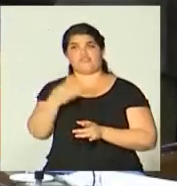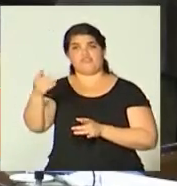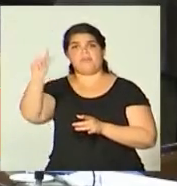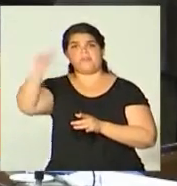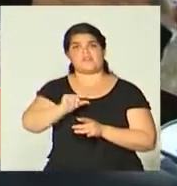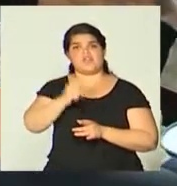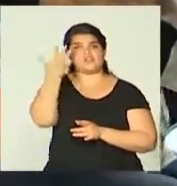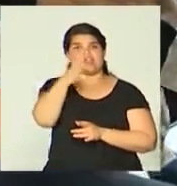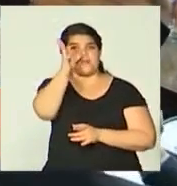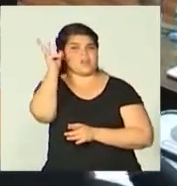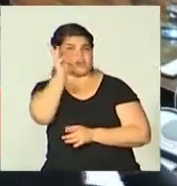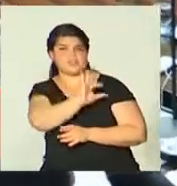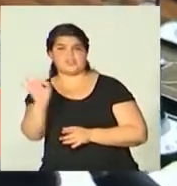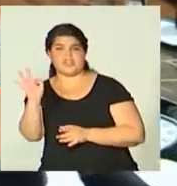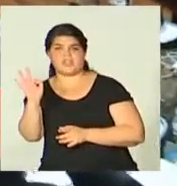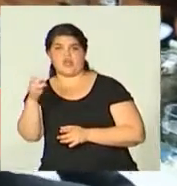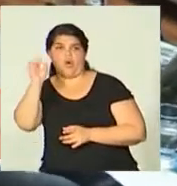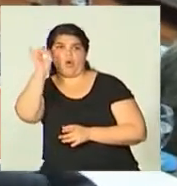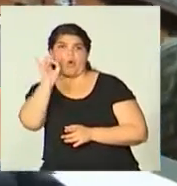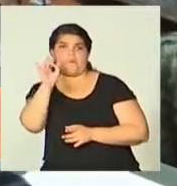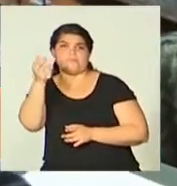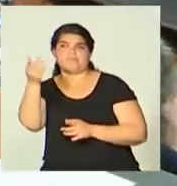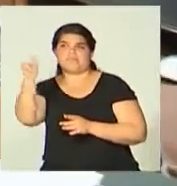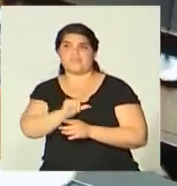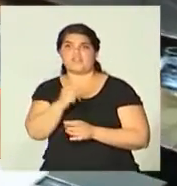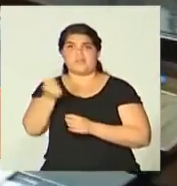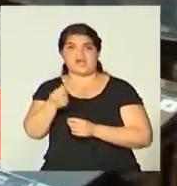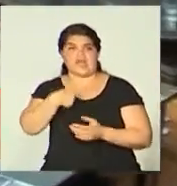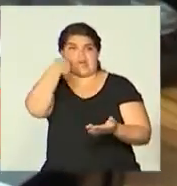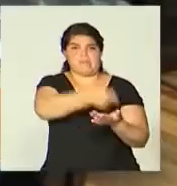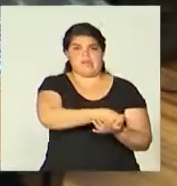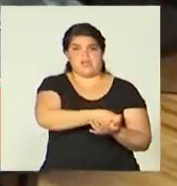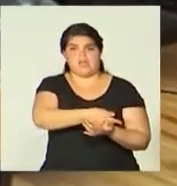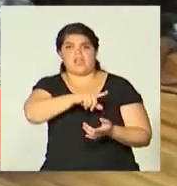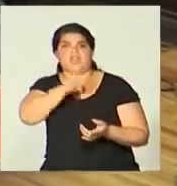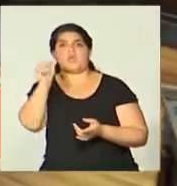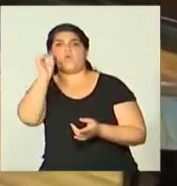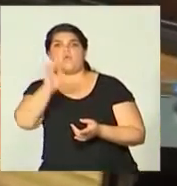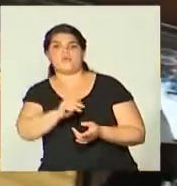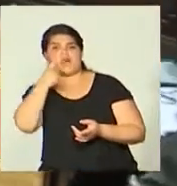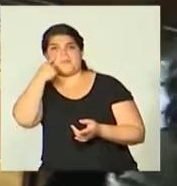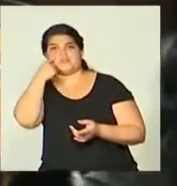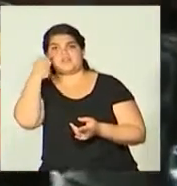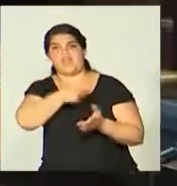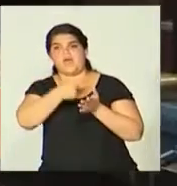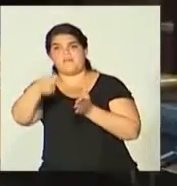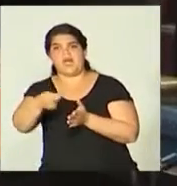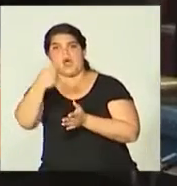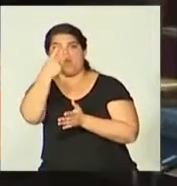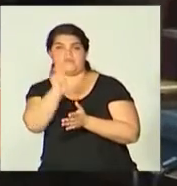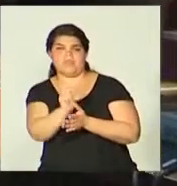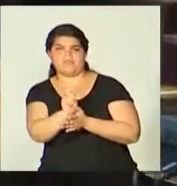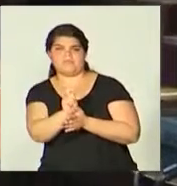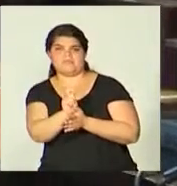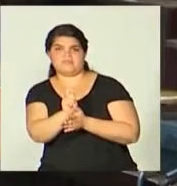5.800 millones de pesos solamente para pagar salarios y municipios en un semestre. Esa es la gravedad de la situación fiscal de Mendoza y